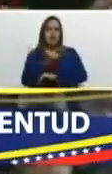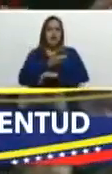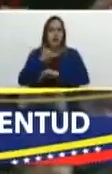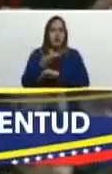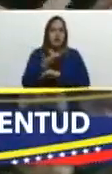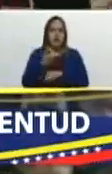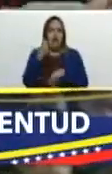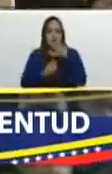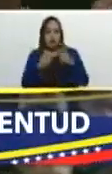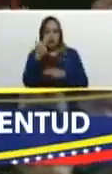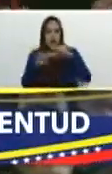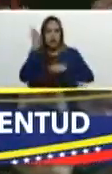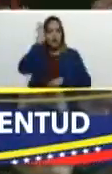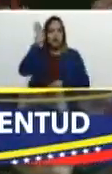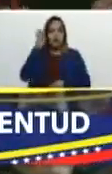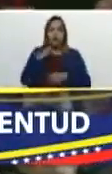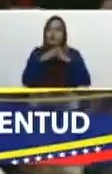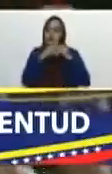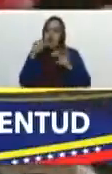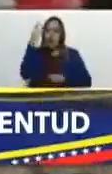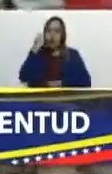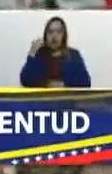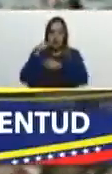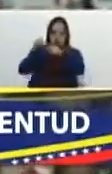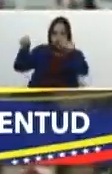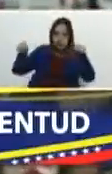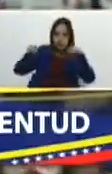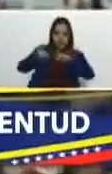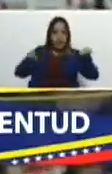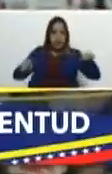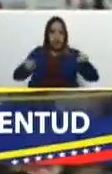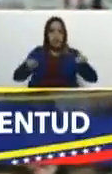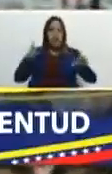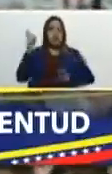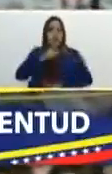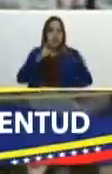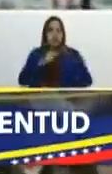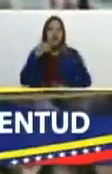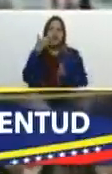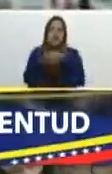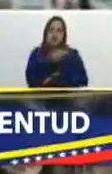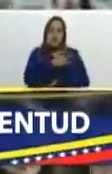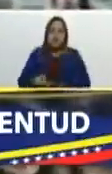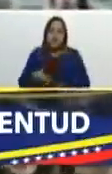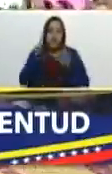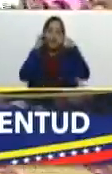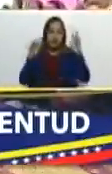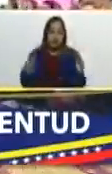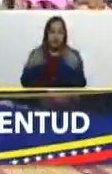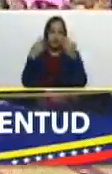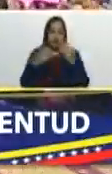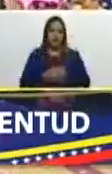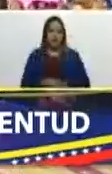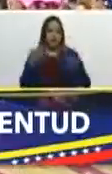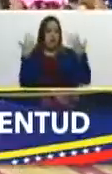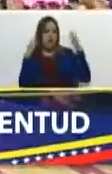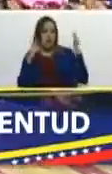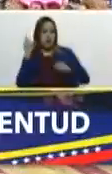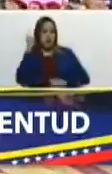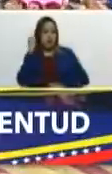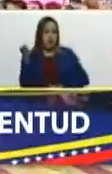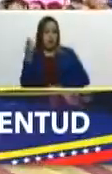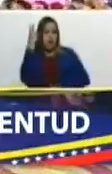vamos a construir el futuro que todos estos jóvenes que estamos aquí nos merecemos. Gracias, presidenta, por escucharme. Un aplauso a María Betania, que